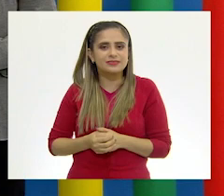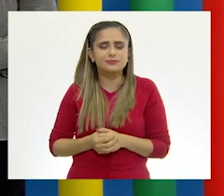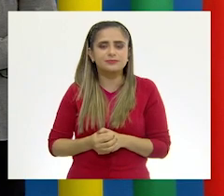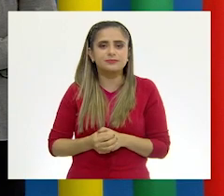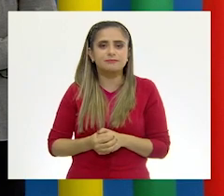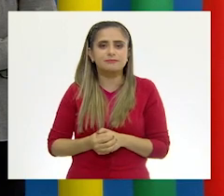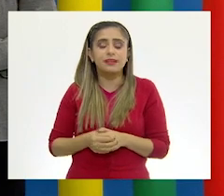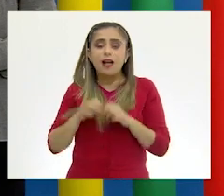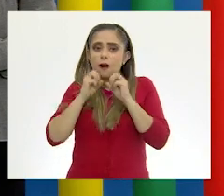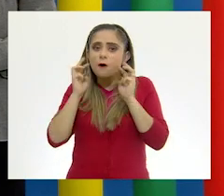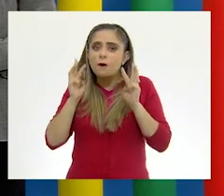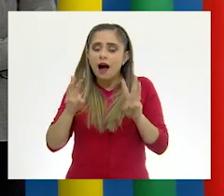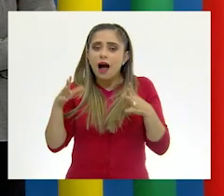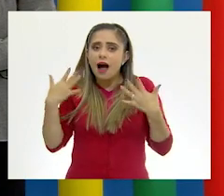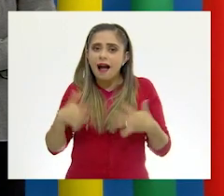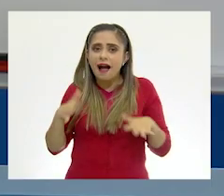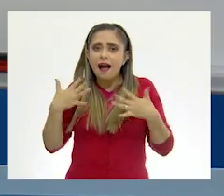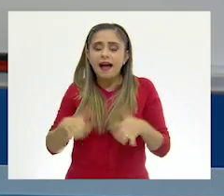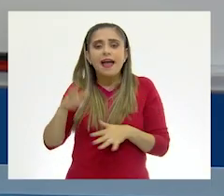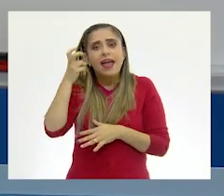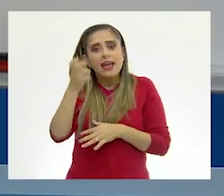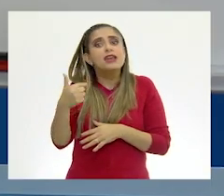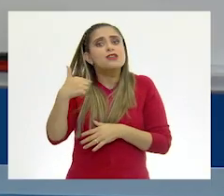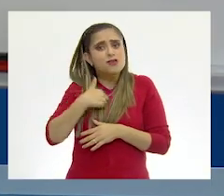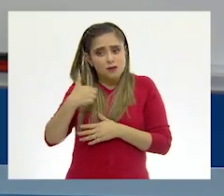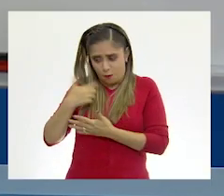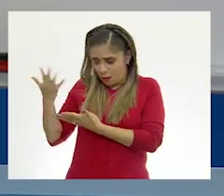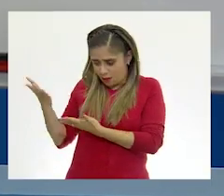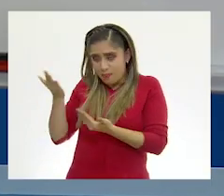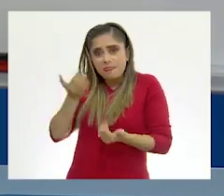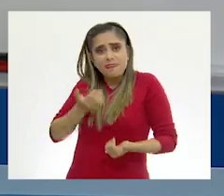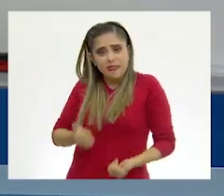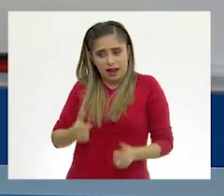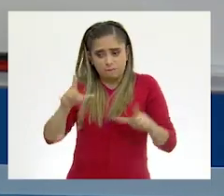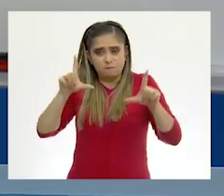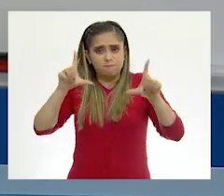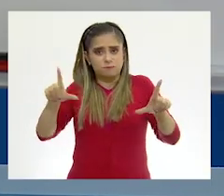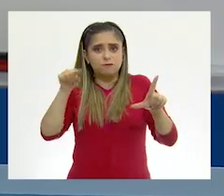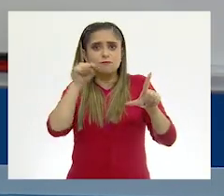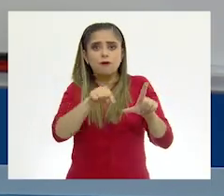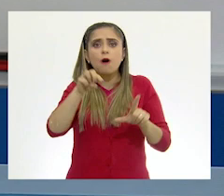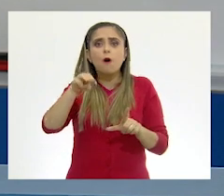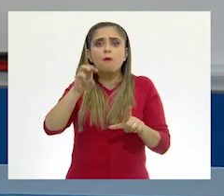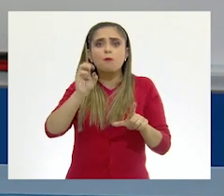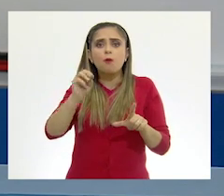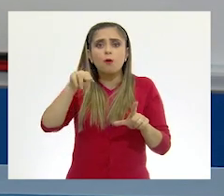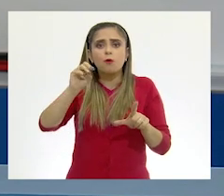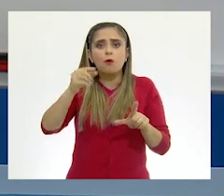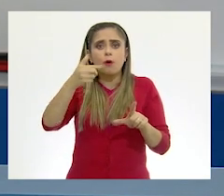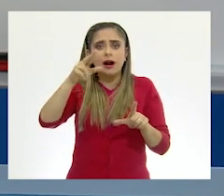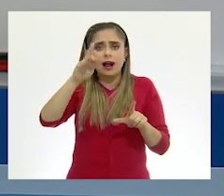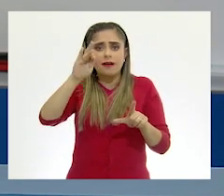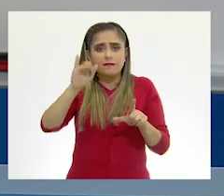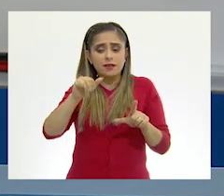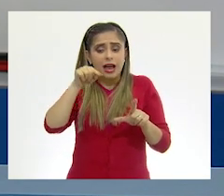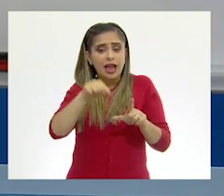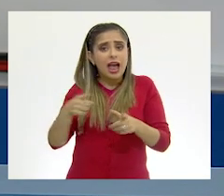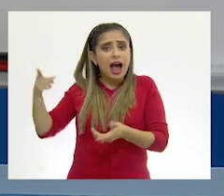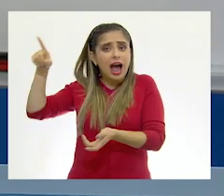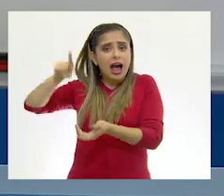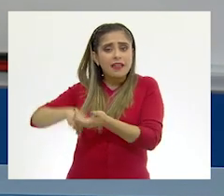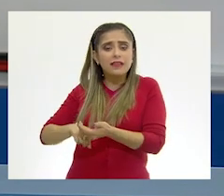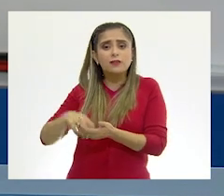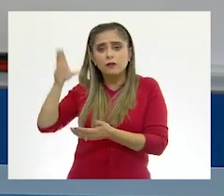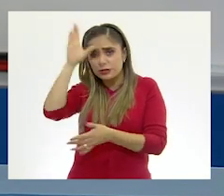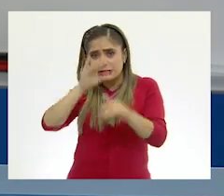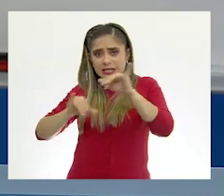¡Wow! ¡Ay! Justamente yo traje una monografía que encontré guardada en mi casa, dentro del libro de